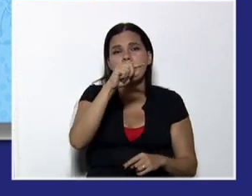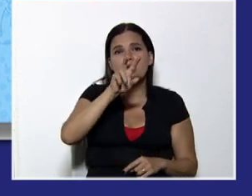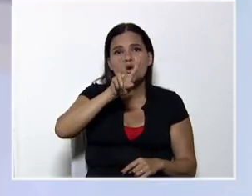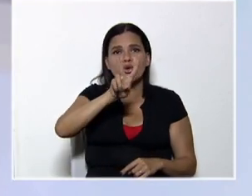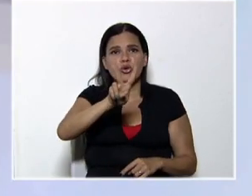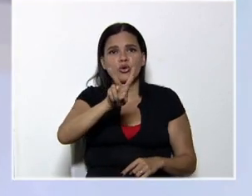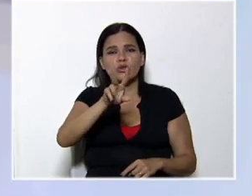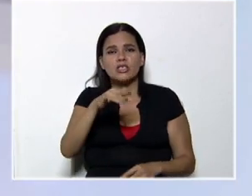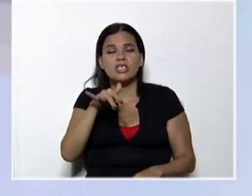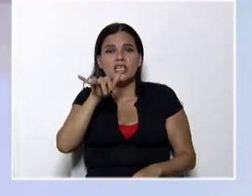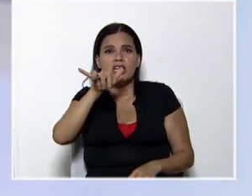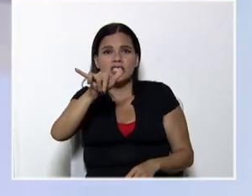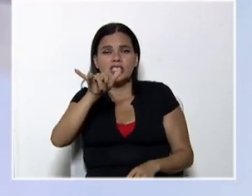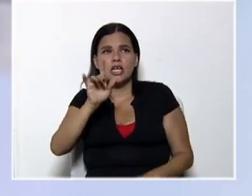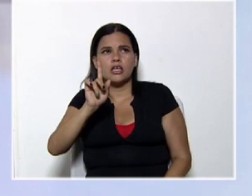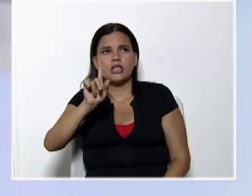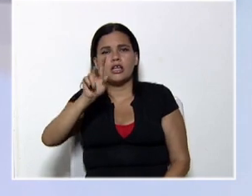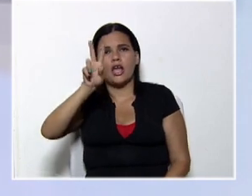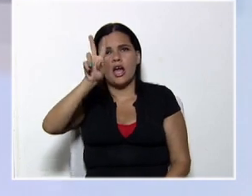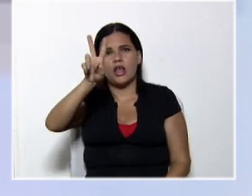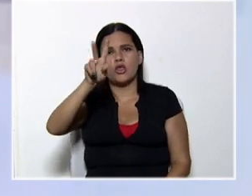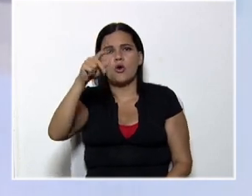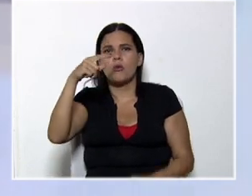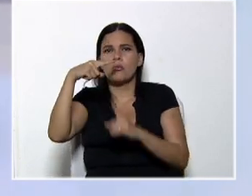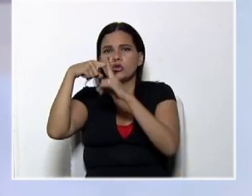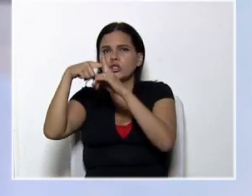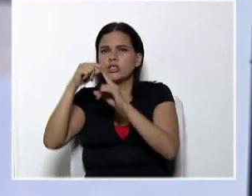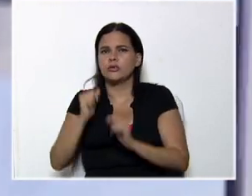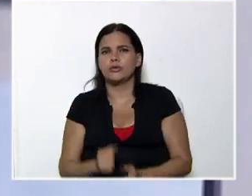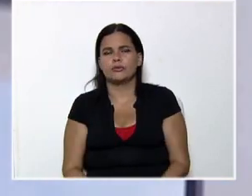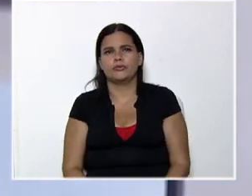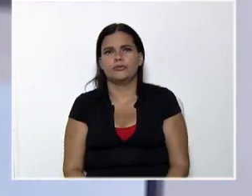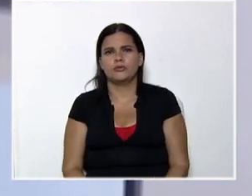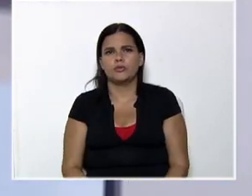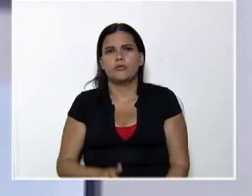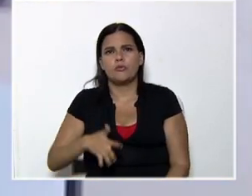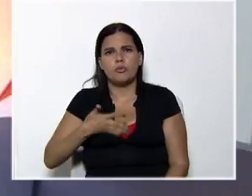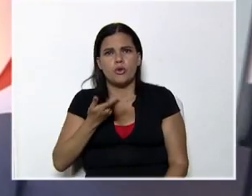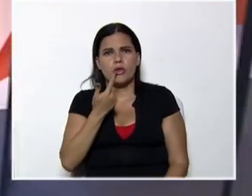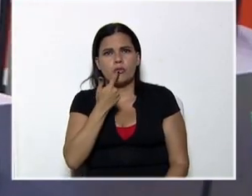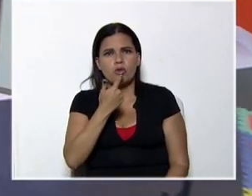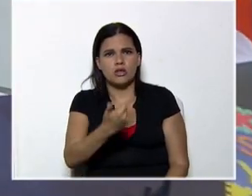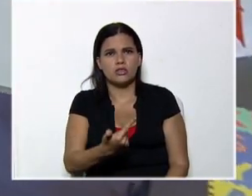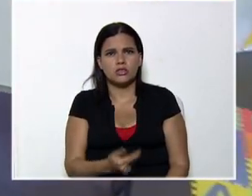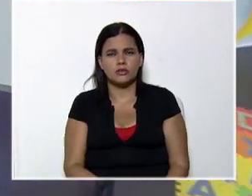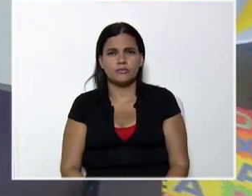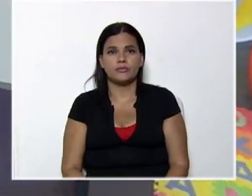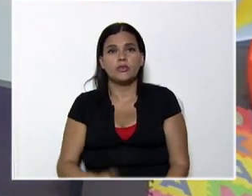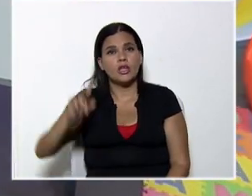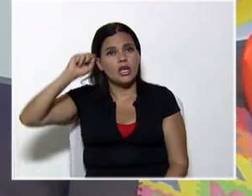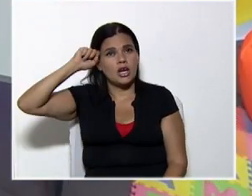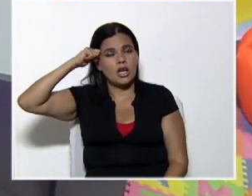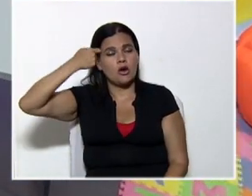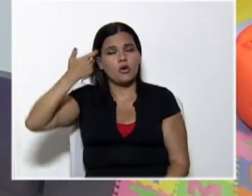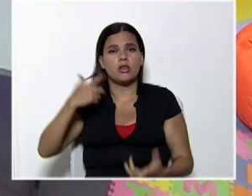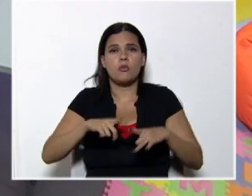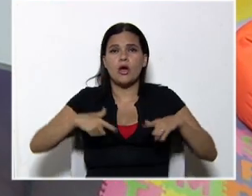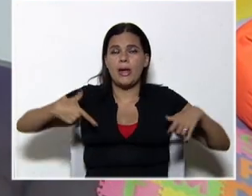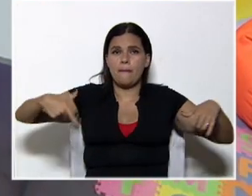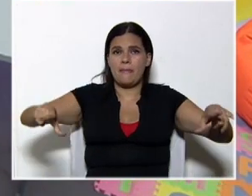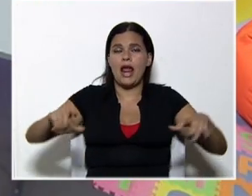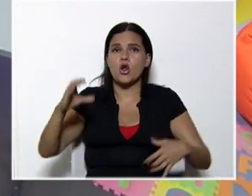a 1 y 2, a 2 positivo. Entonces podemos escribir esto. Recordemos que el plano